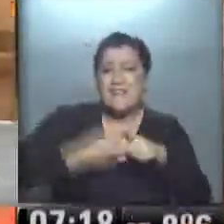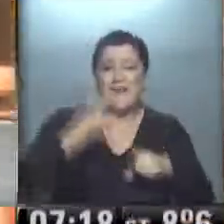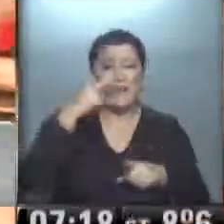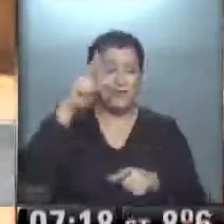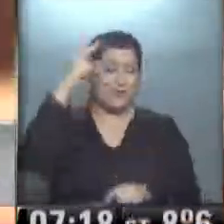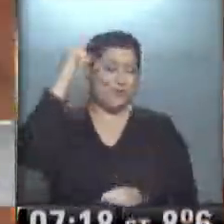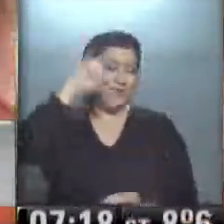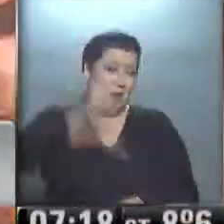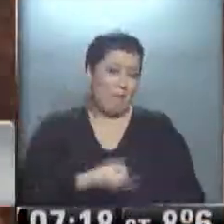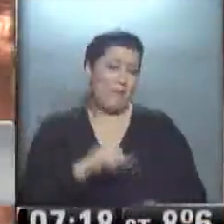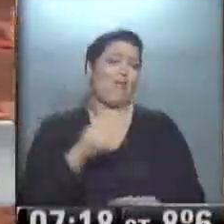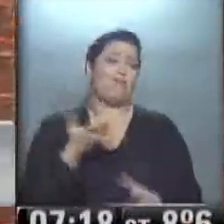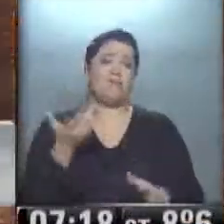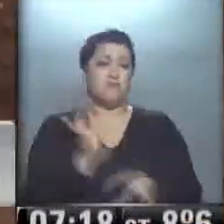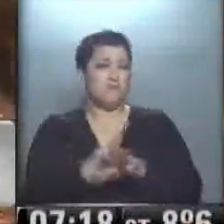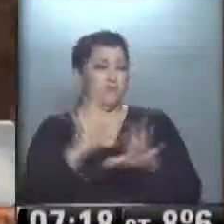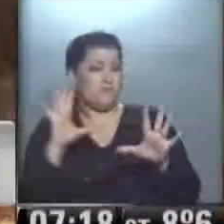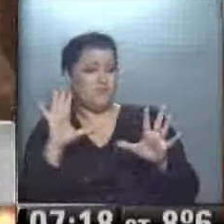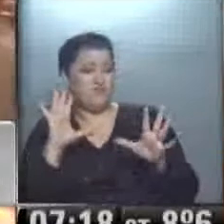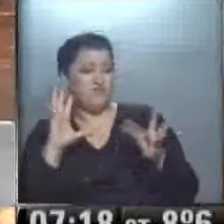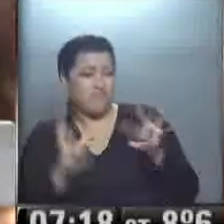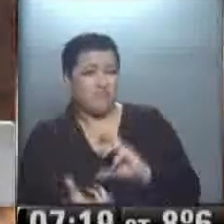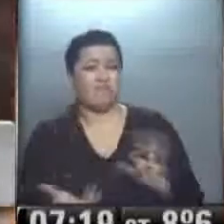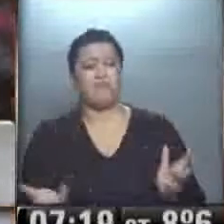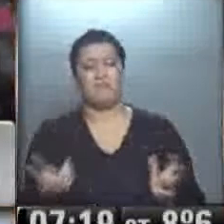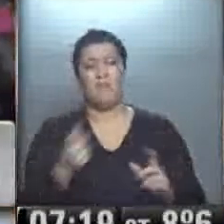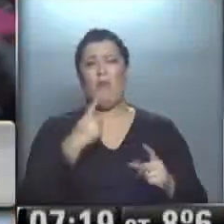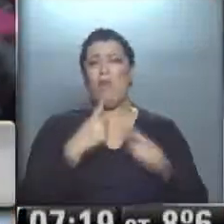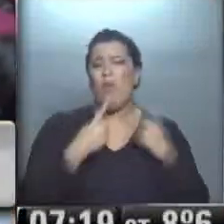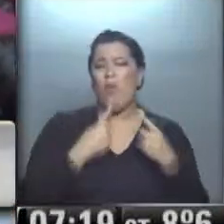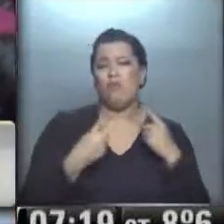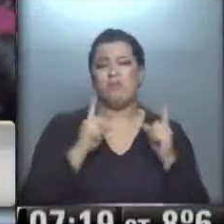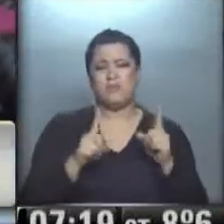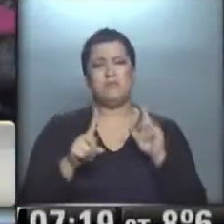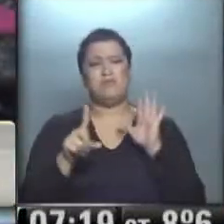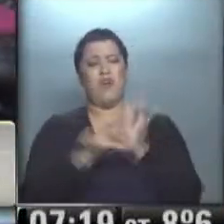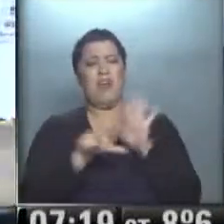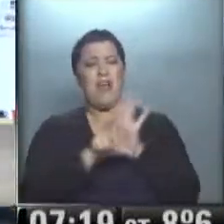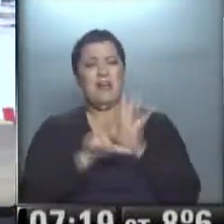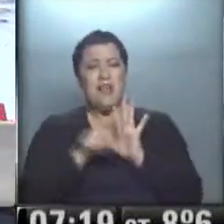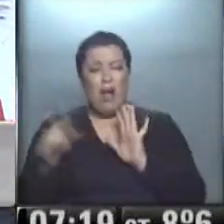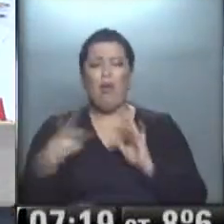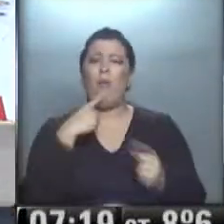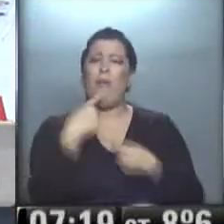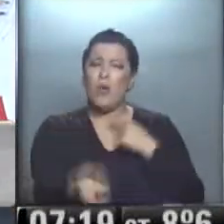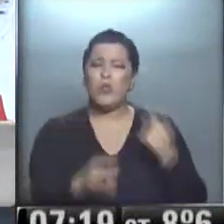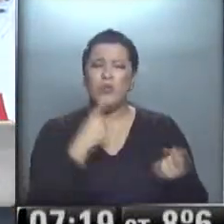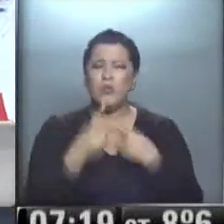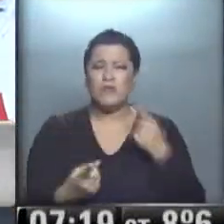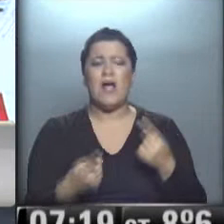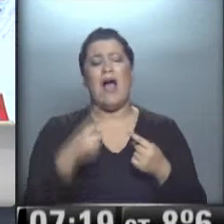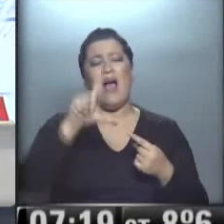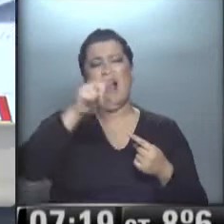de la selección nacional en el Mundial. Entre las distintas preguntas que los legisladores realizaron al jefe de gabinete porteño Horacio